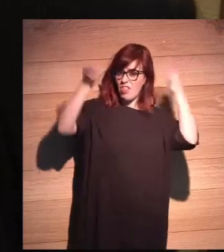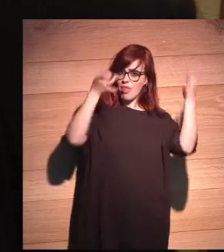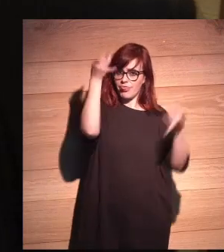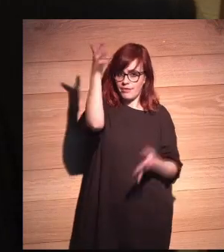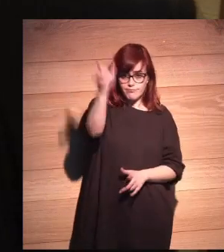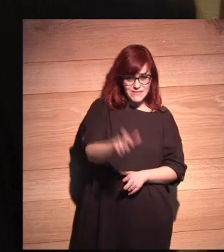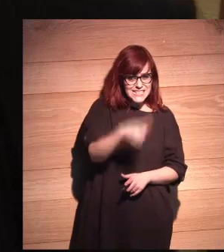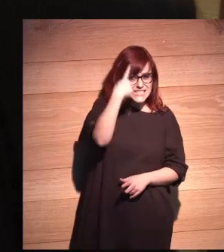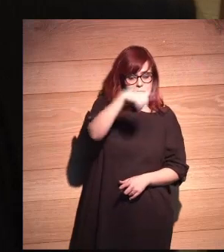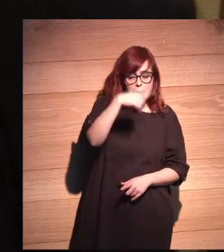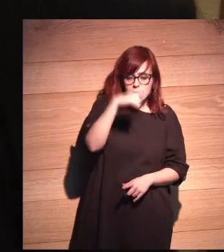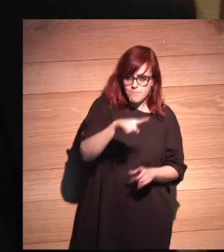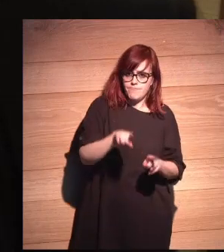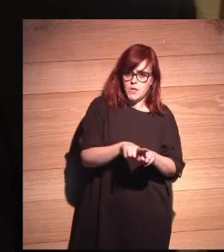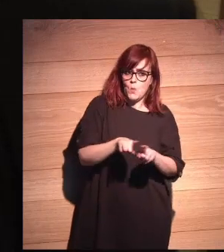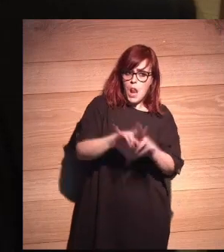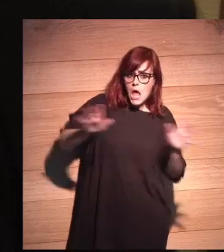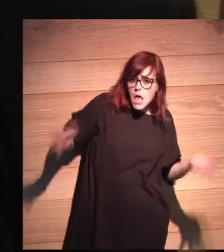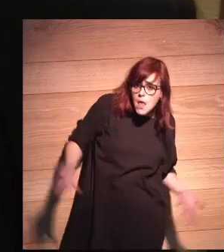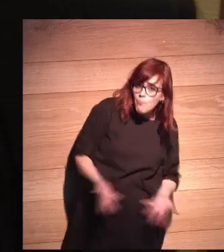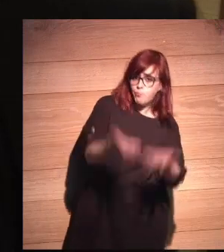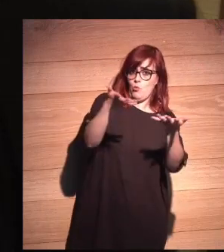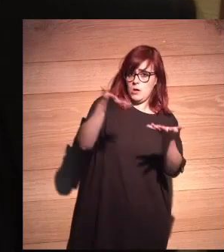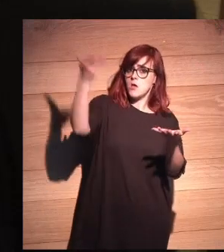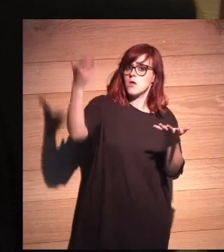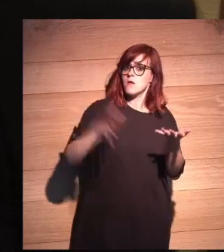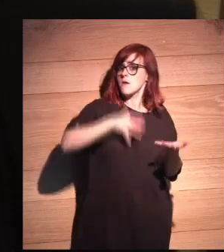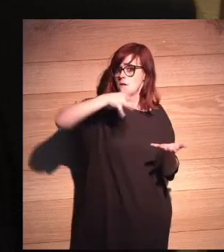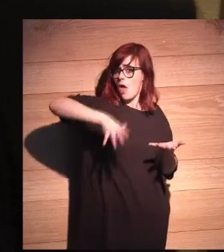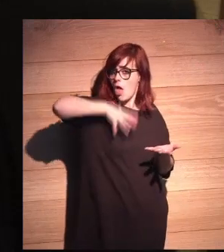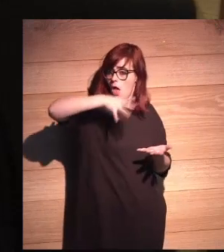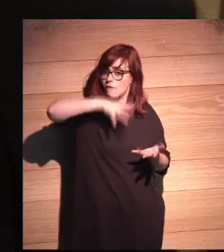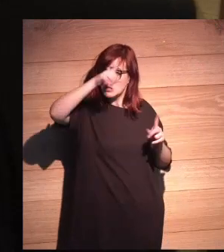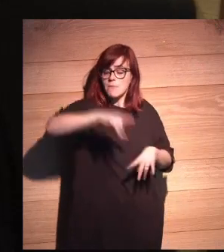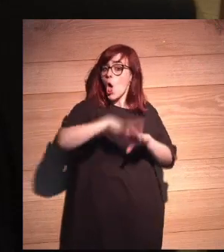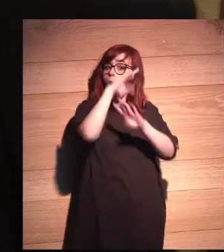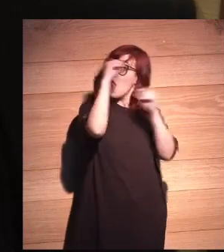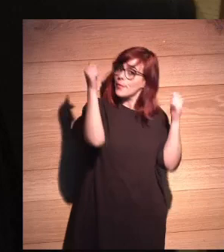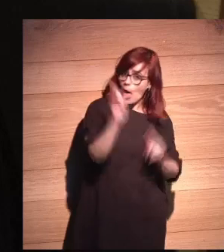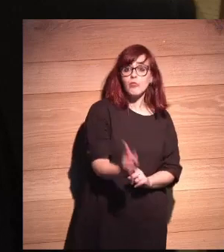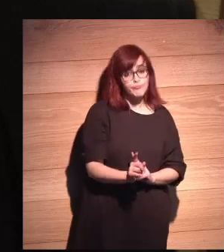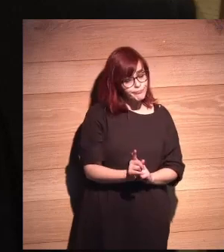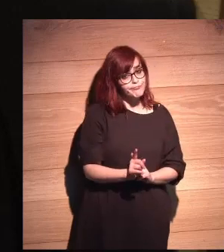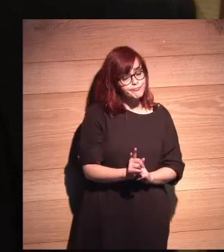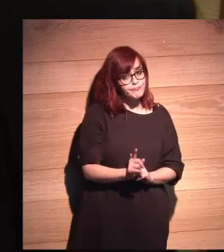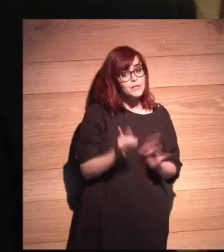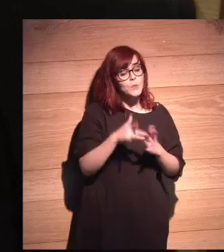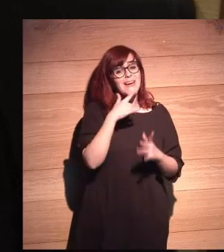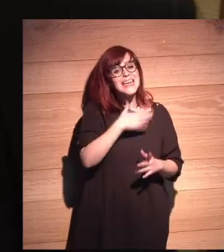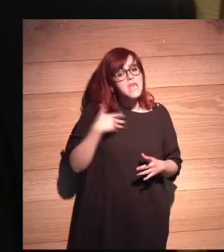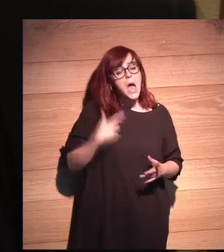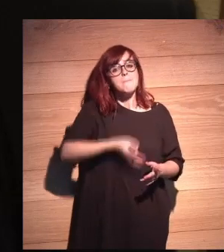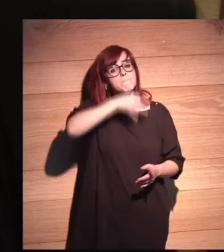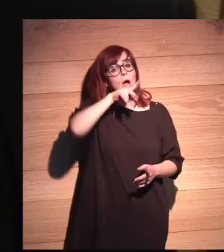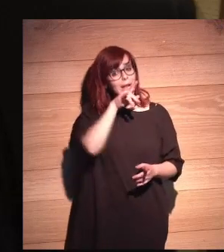que tiene un empuje increíble, también ha estado olvidada. Quisiera que los ponentes